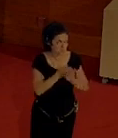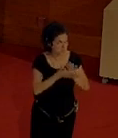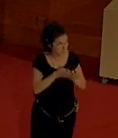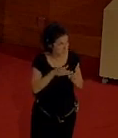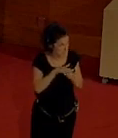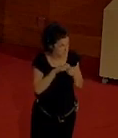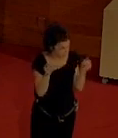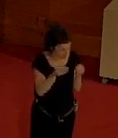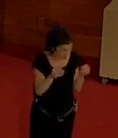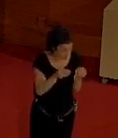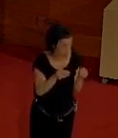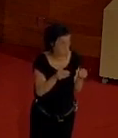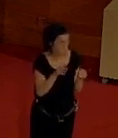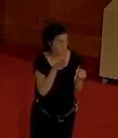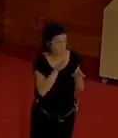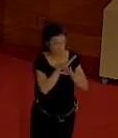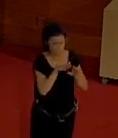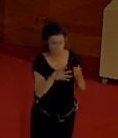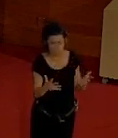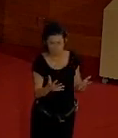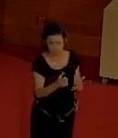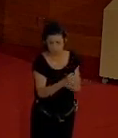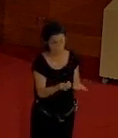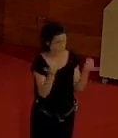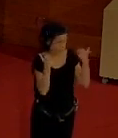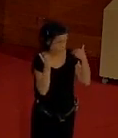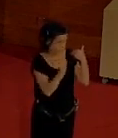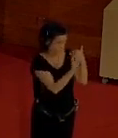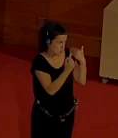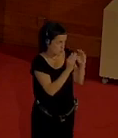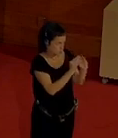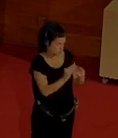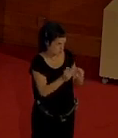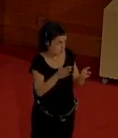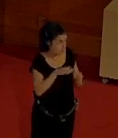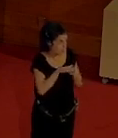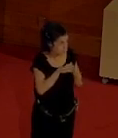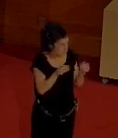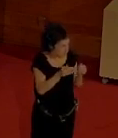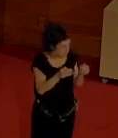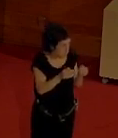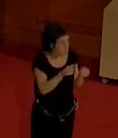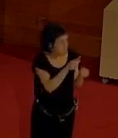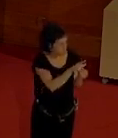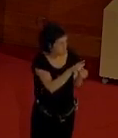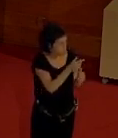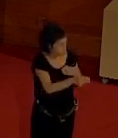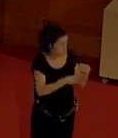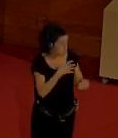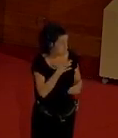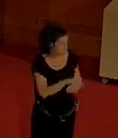lo digo para no escapar de la responsabilidad que nos corresponde a cada uno de nosotros en ese nivel micro Pues tú tienes ahí campo de